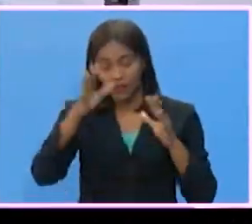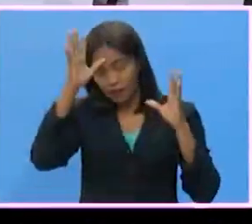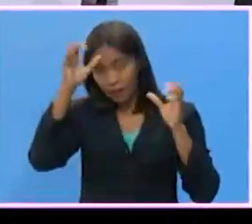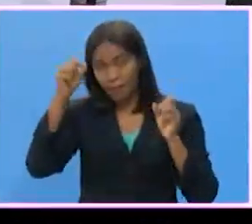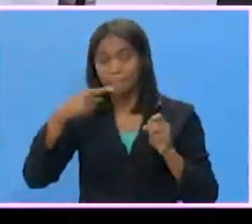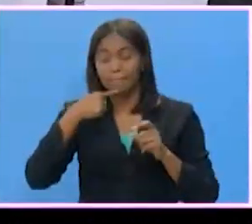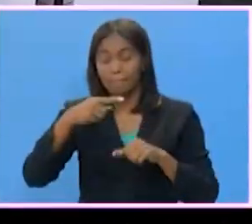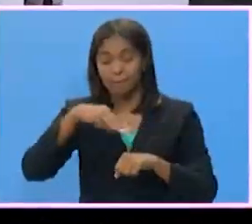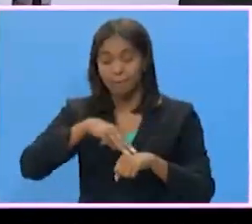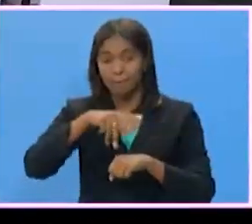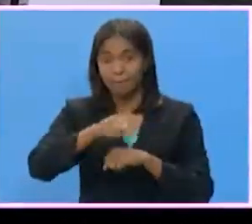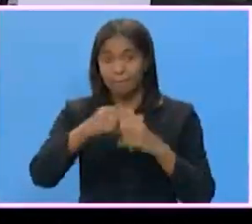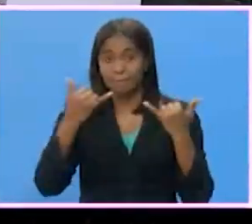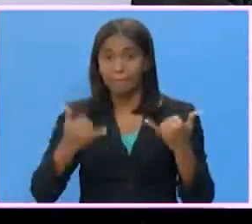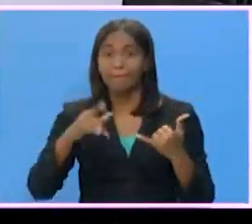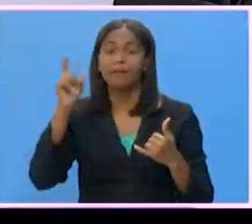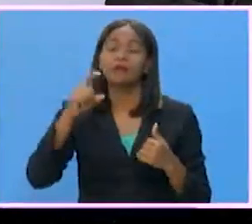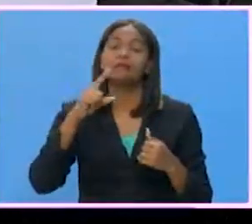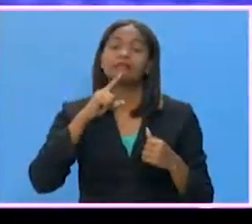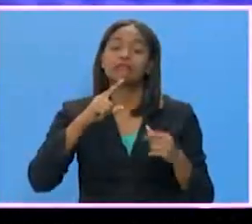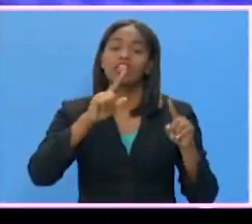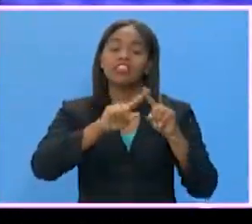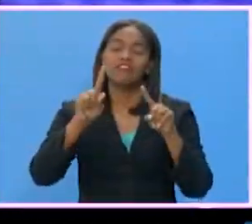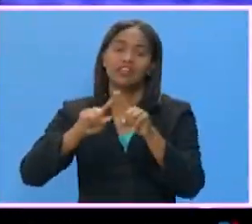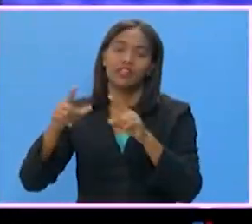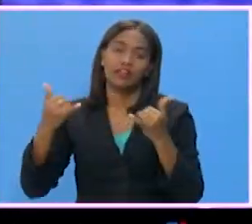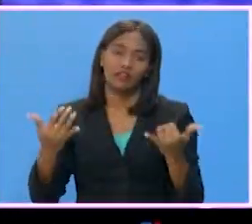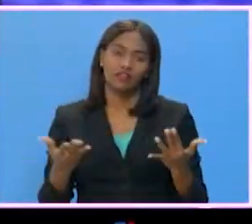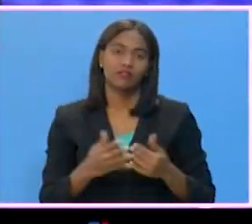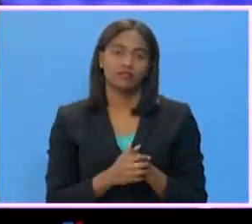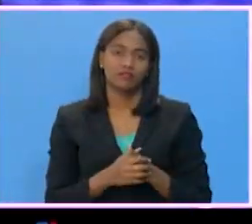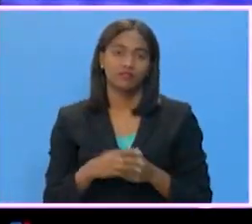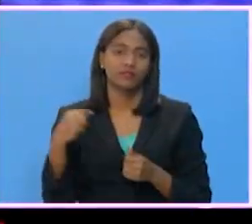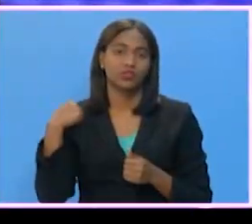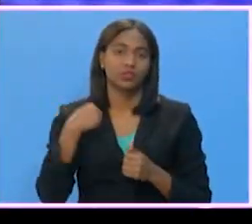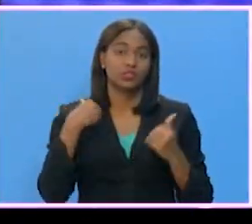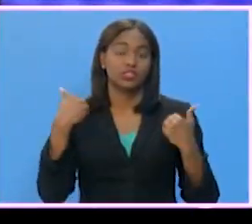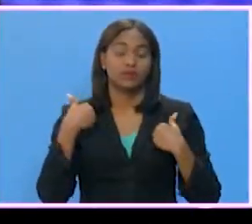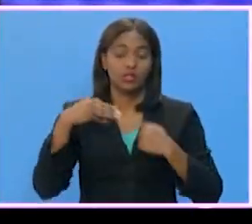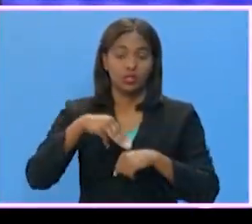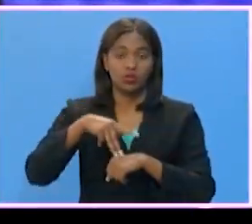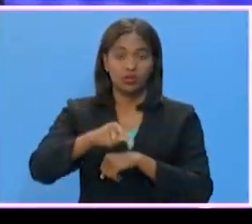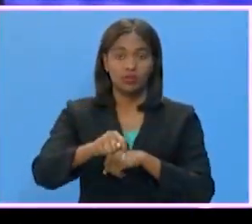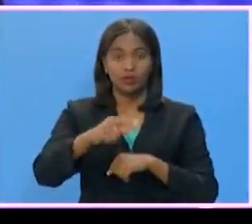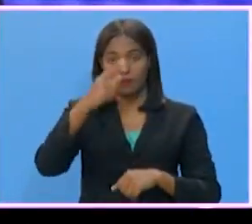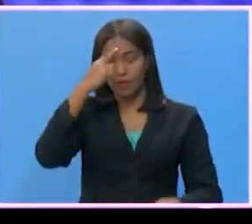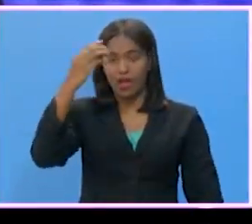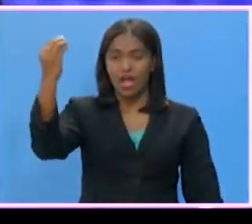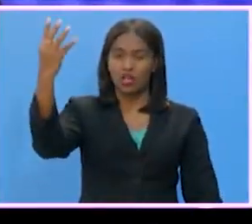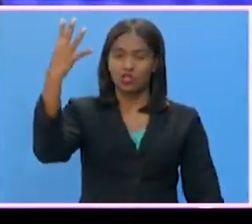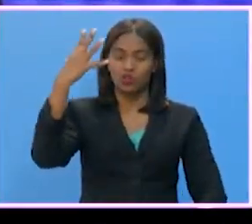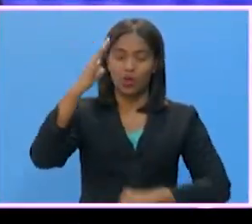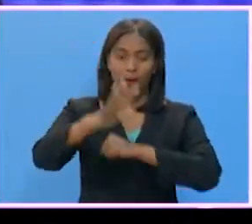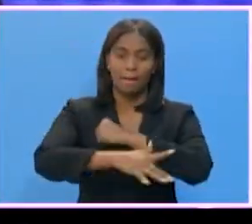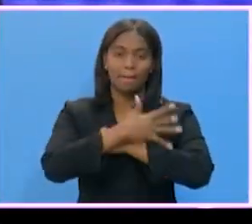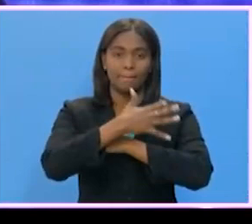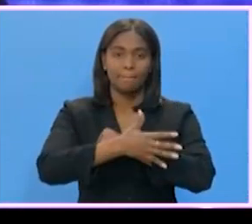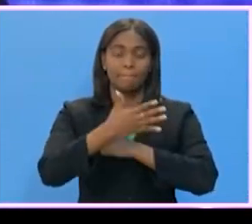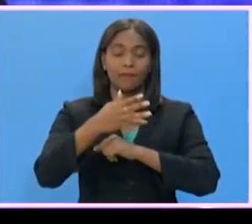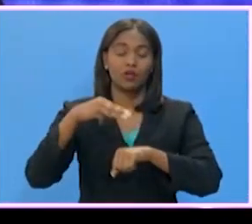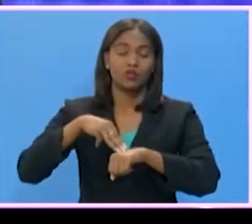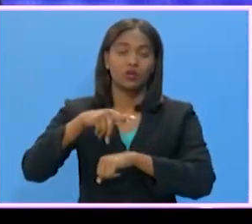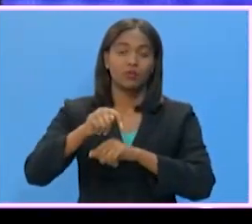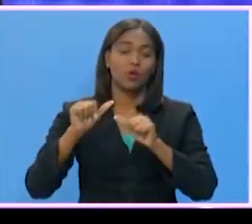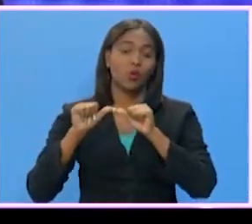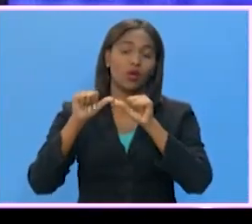que el turismo debe ser diverso. Nosotros tenemos el turismo de sol y playa, que la verdad que es el turismo masivo,